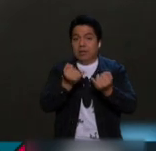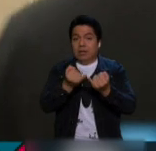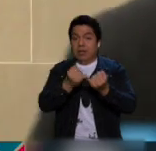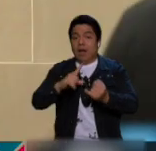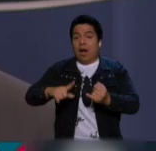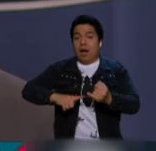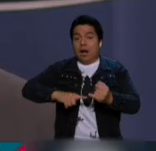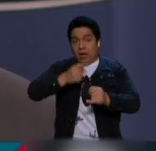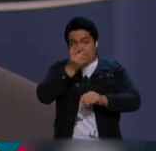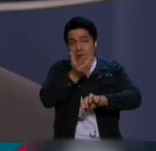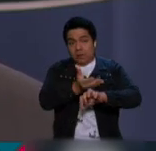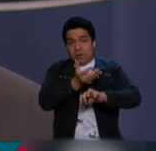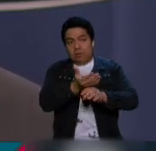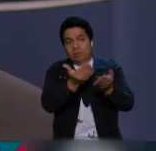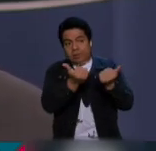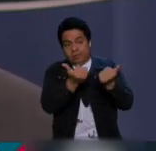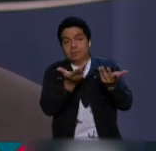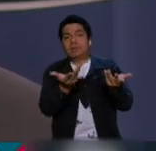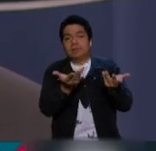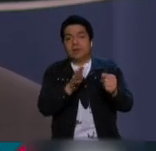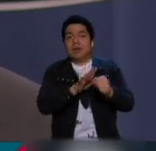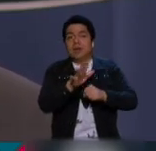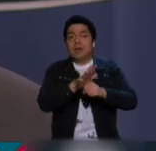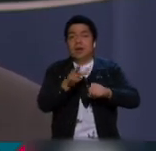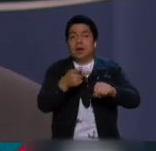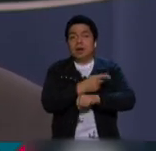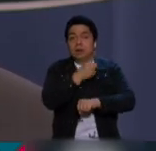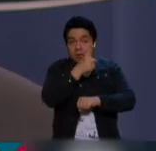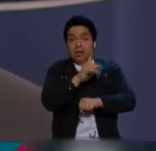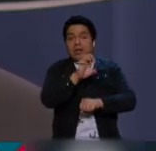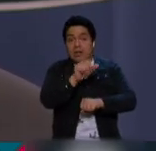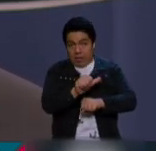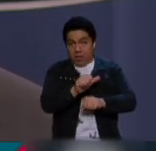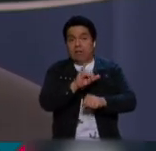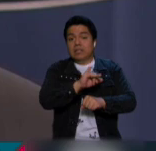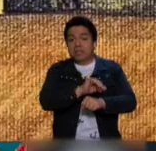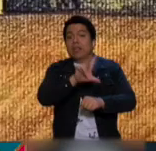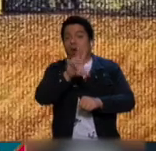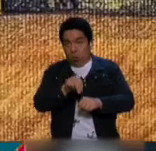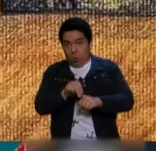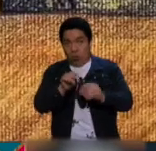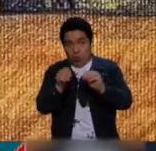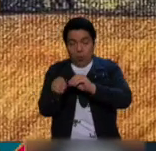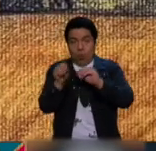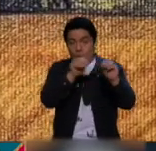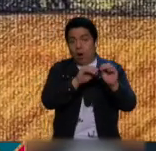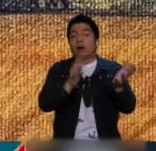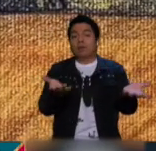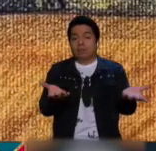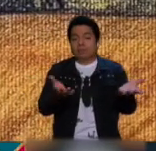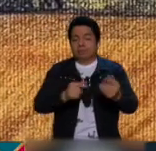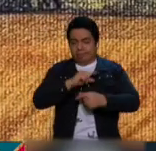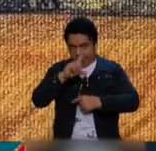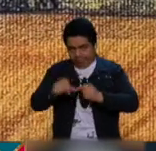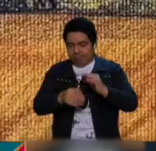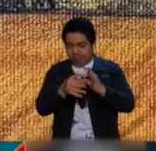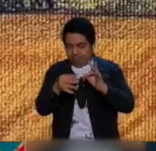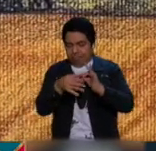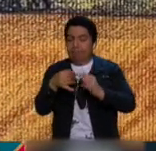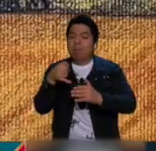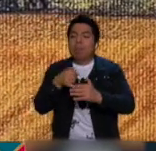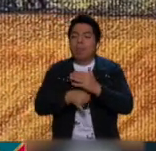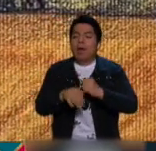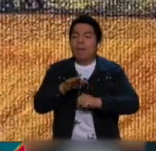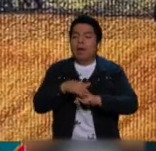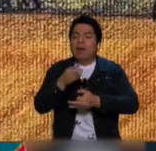de Estados Unidos que aclare si el Departamento de Justicia estadounidense operó el traslado del capo. Más adelante le tendremos los